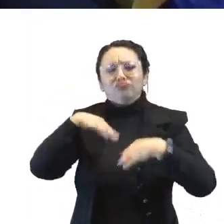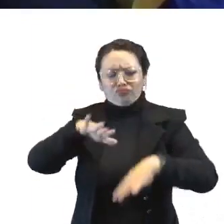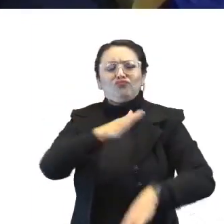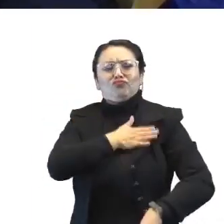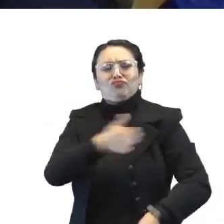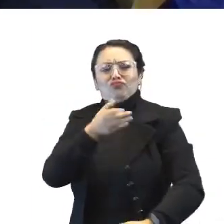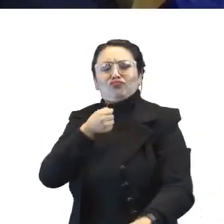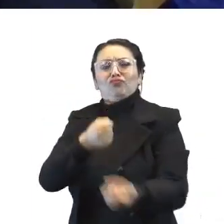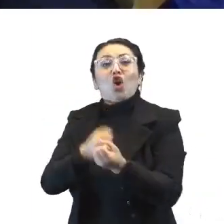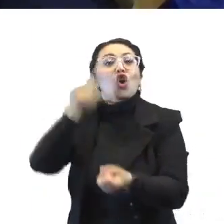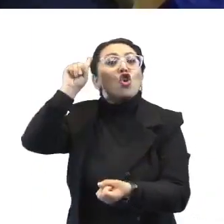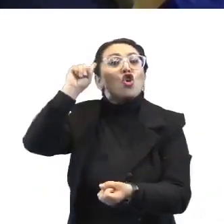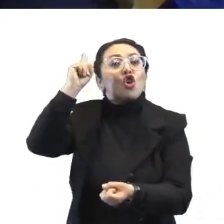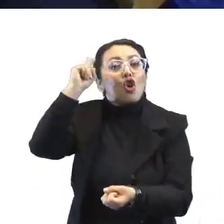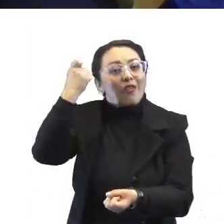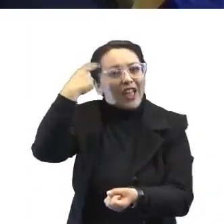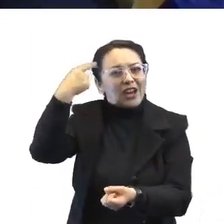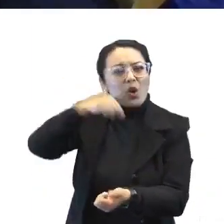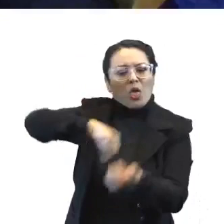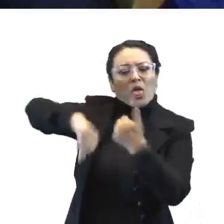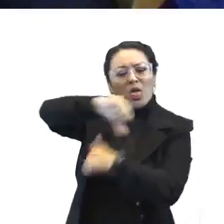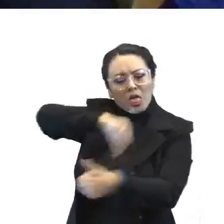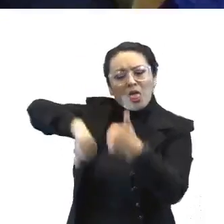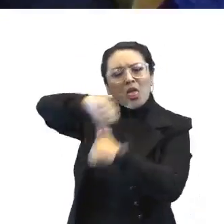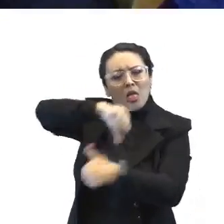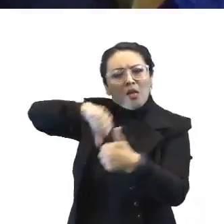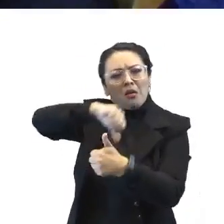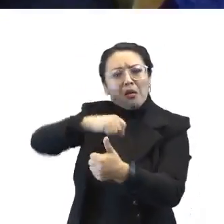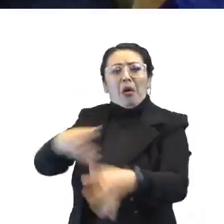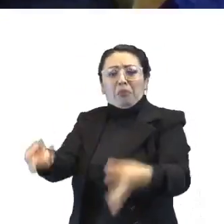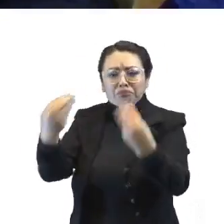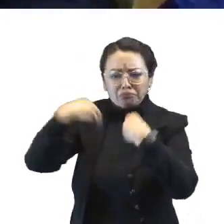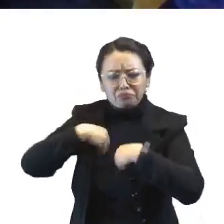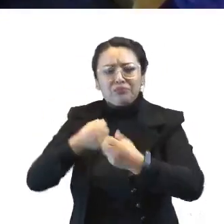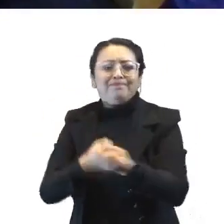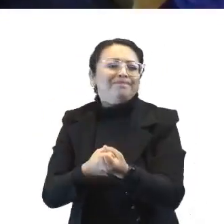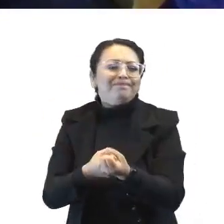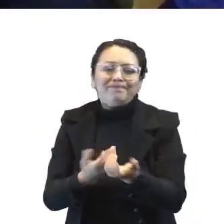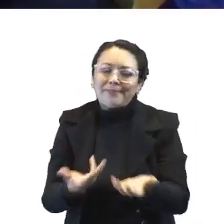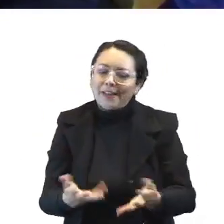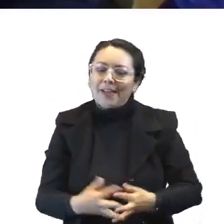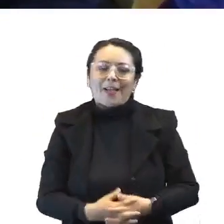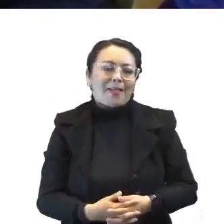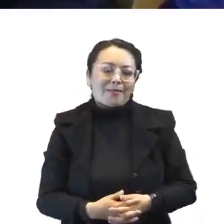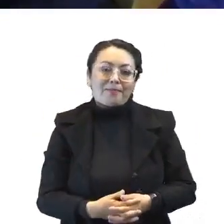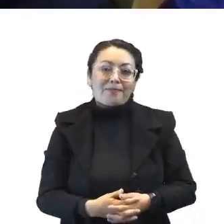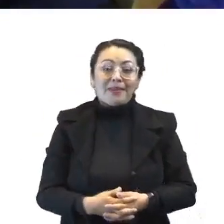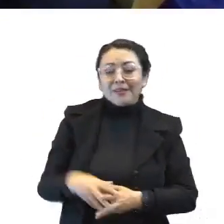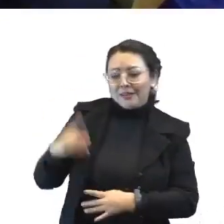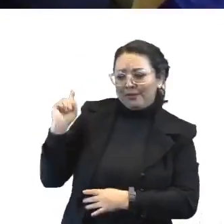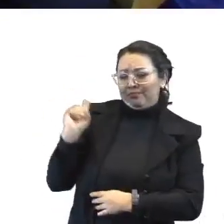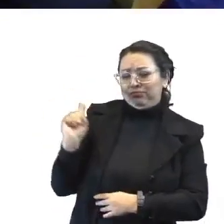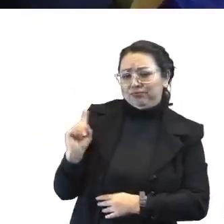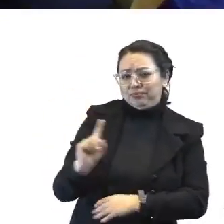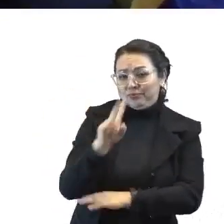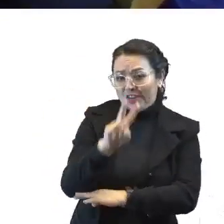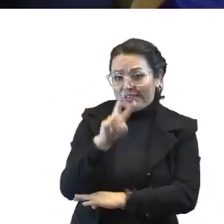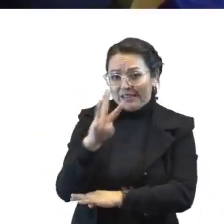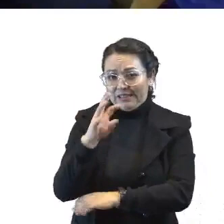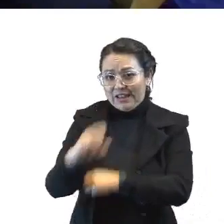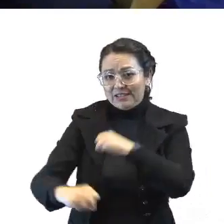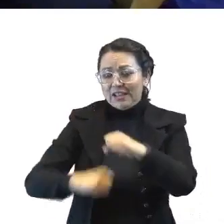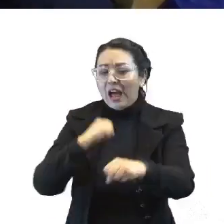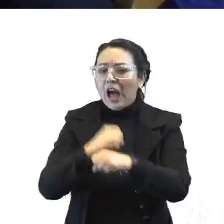de los gobiernos que hemos tenido. Sin embargo, por supuesto, en estos 23 años, el